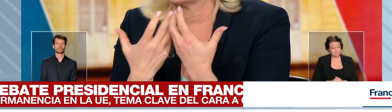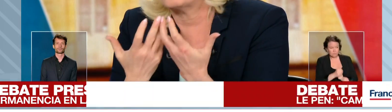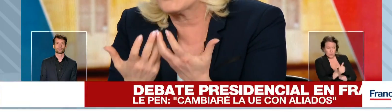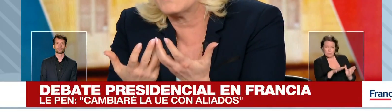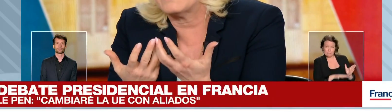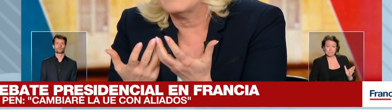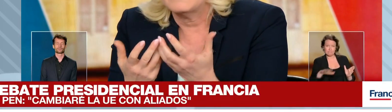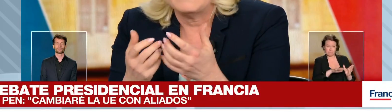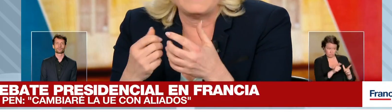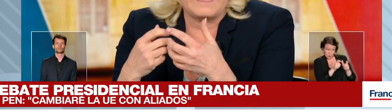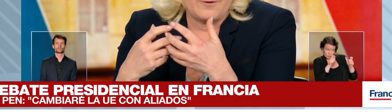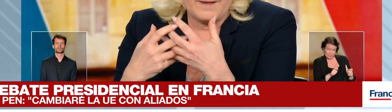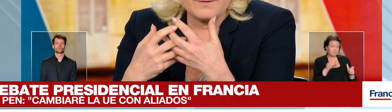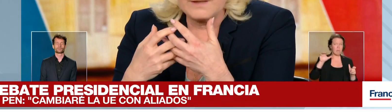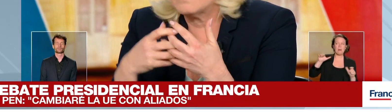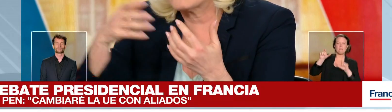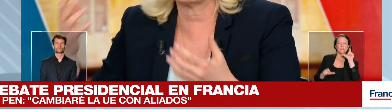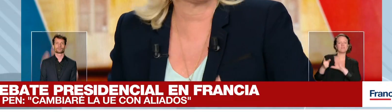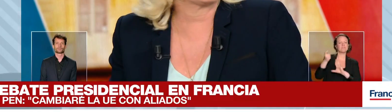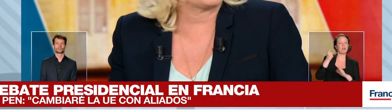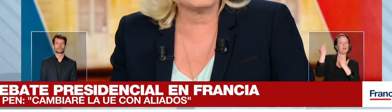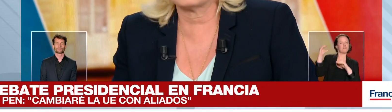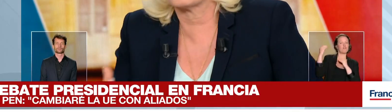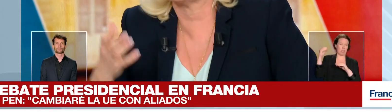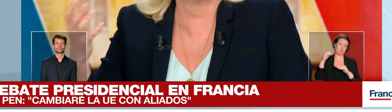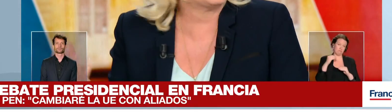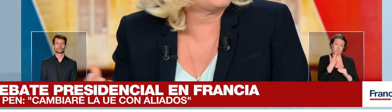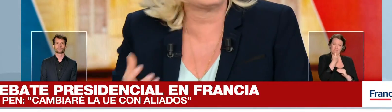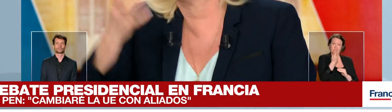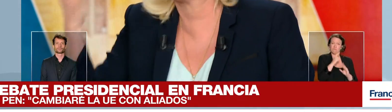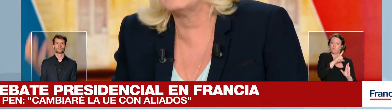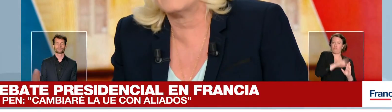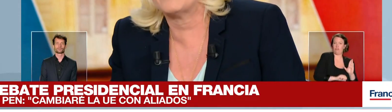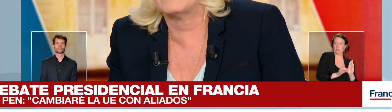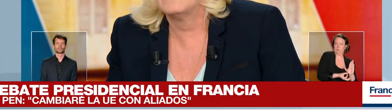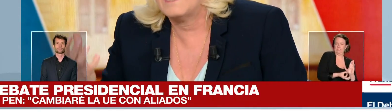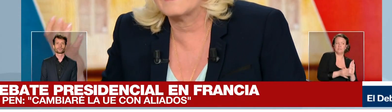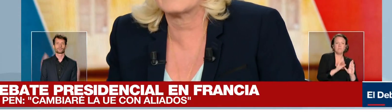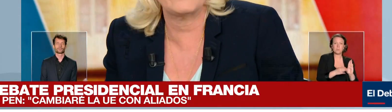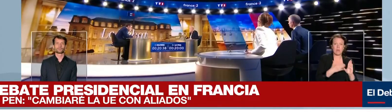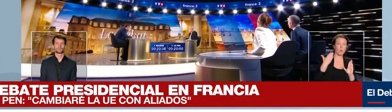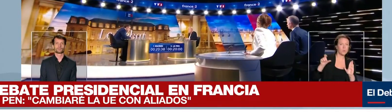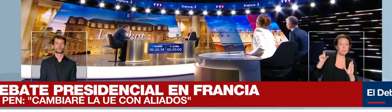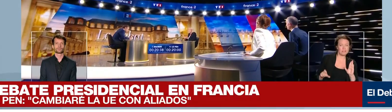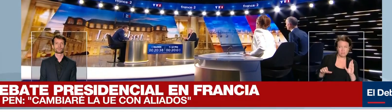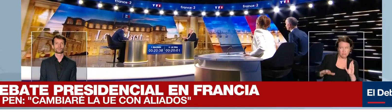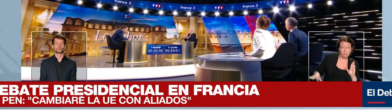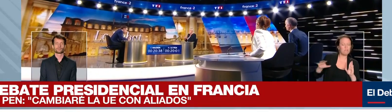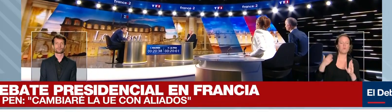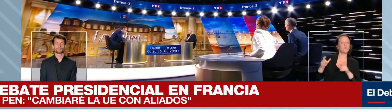una empresa usa trabajadores desplazados, por supuesto le cuesta menos. Por eso las demás empresas también se ven obligadas